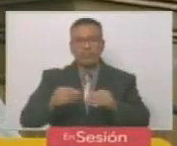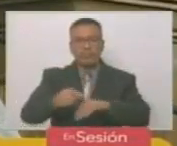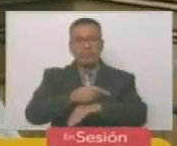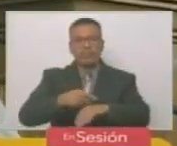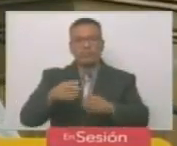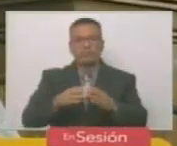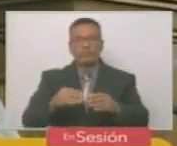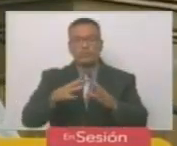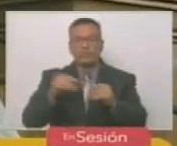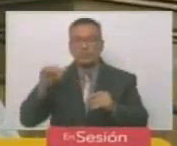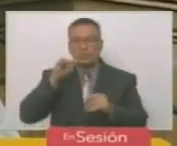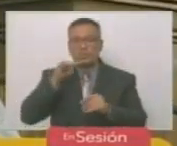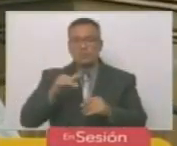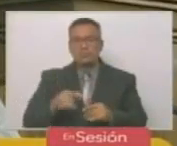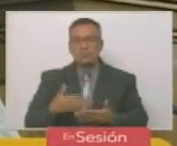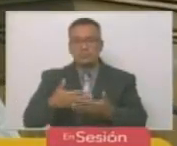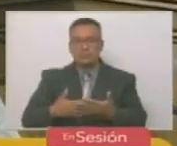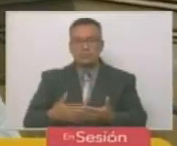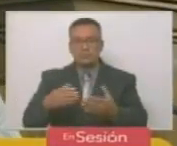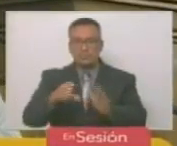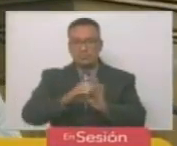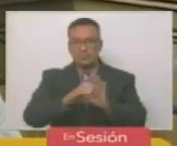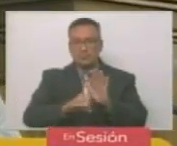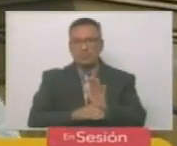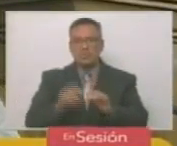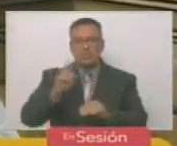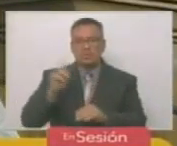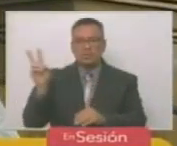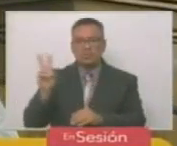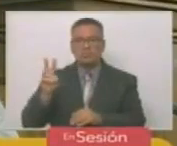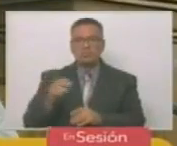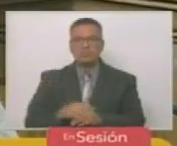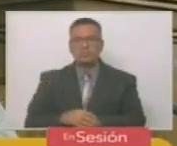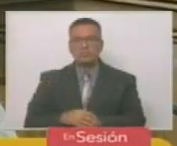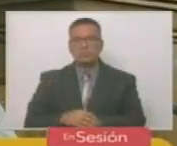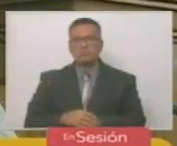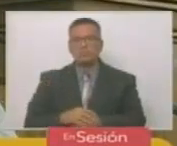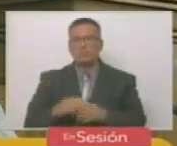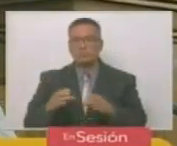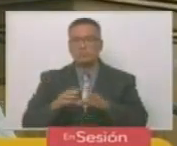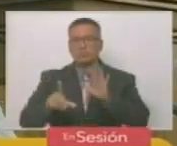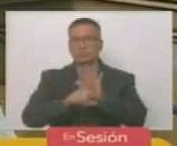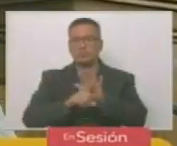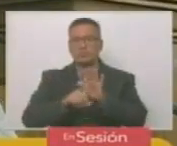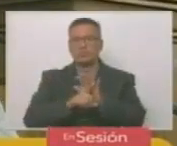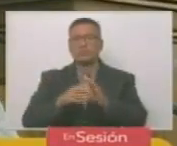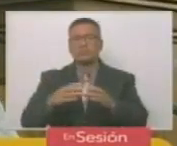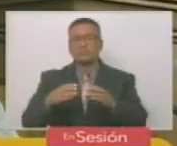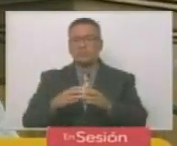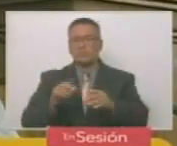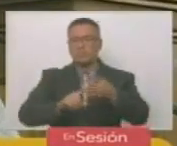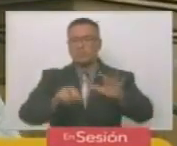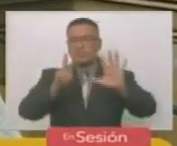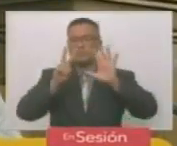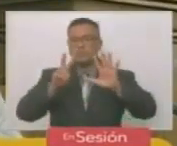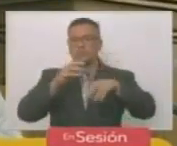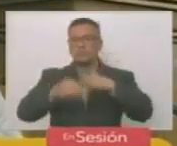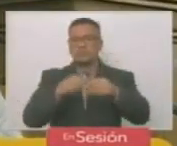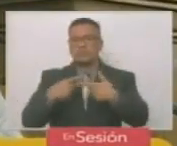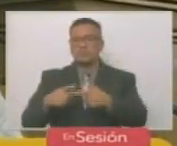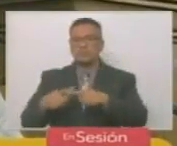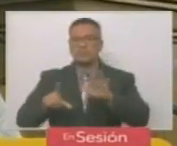la información de conformidad con la Constitución de la República Bolivariana de Venezuela y la ley. 7. Las demás establecidas en la